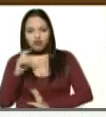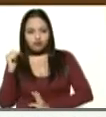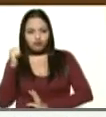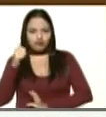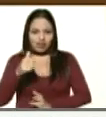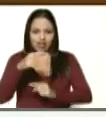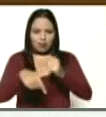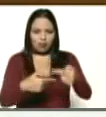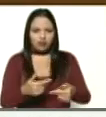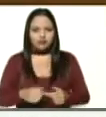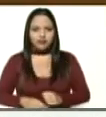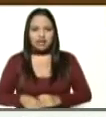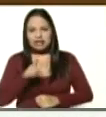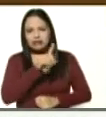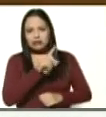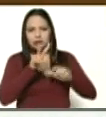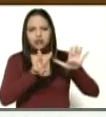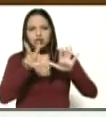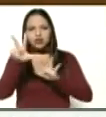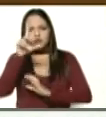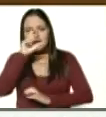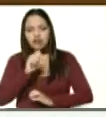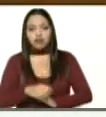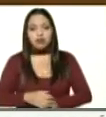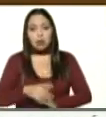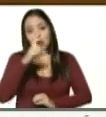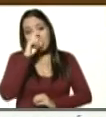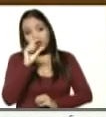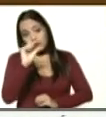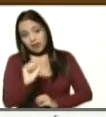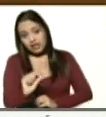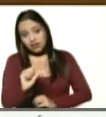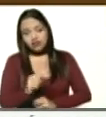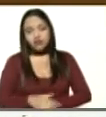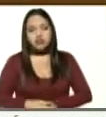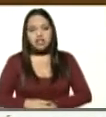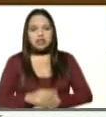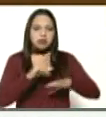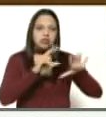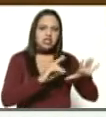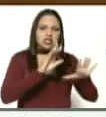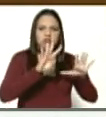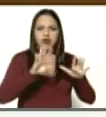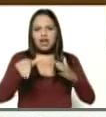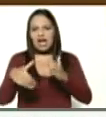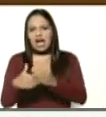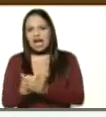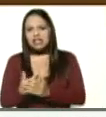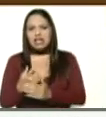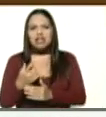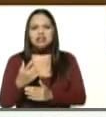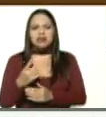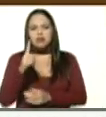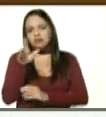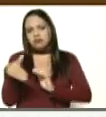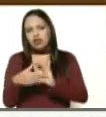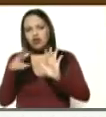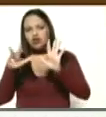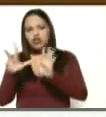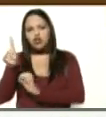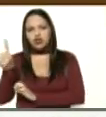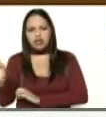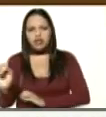¿Mm? 178 años, fíjense, un año menos que entre el 89 y el 10, de 1810 y